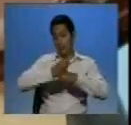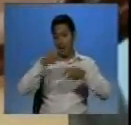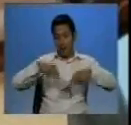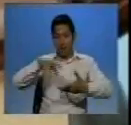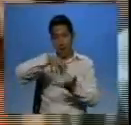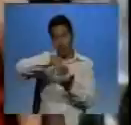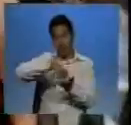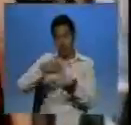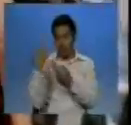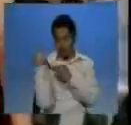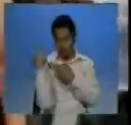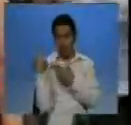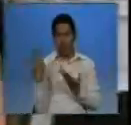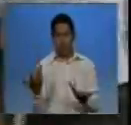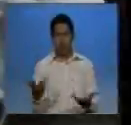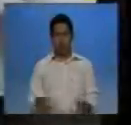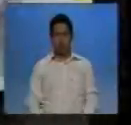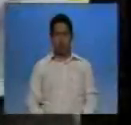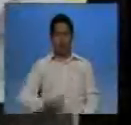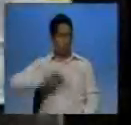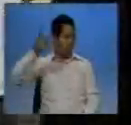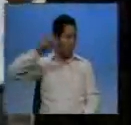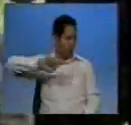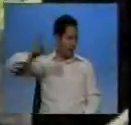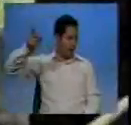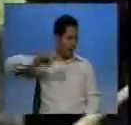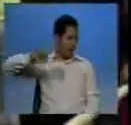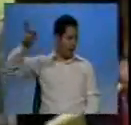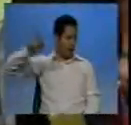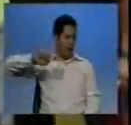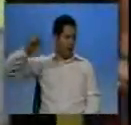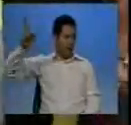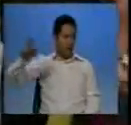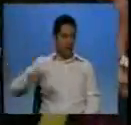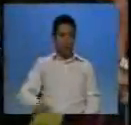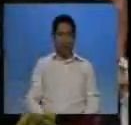Y Belonofre Gama Noticias.